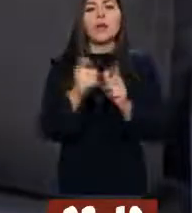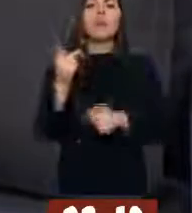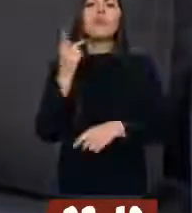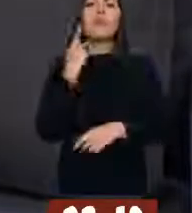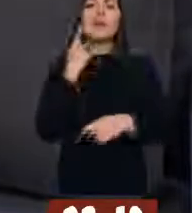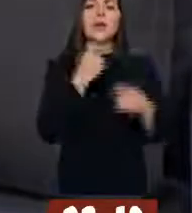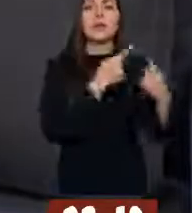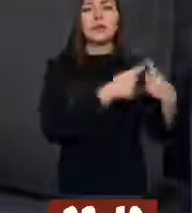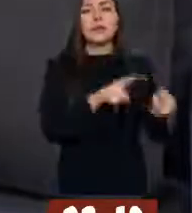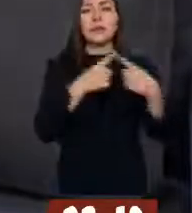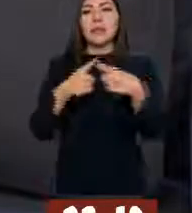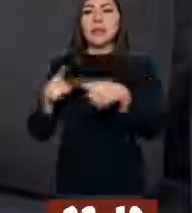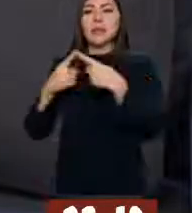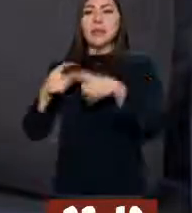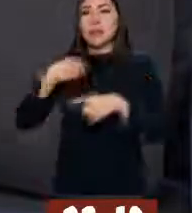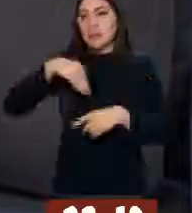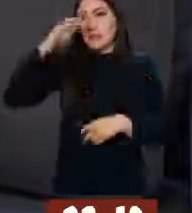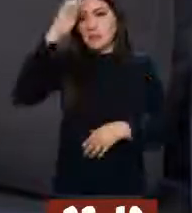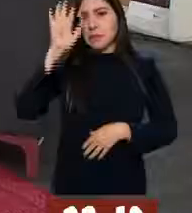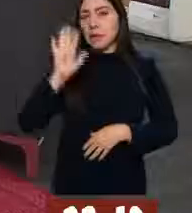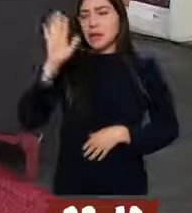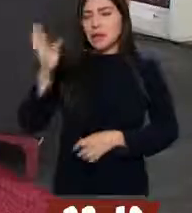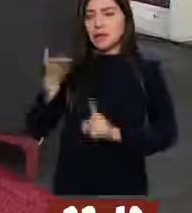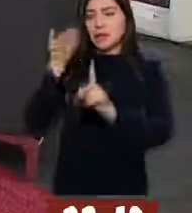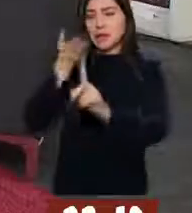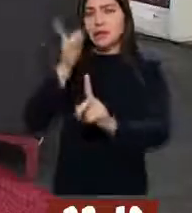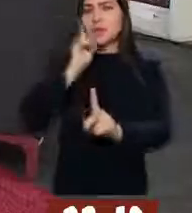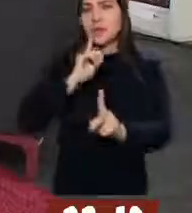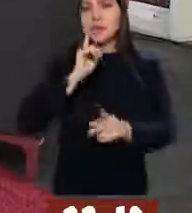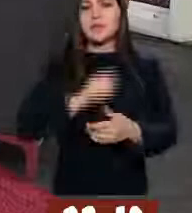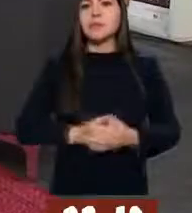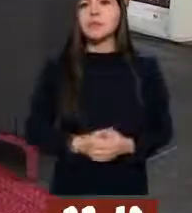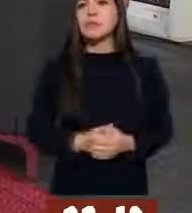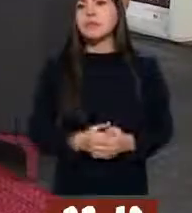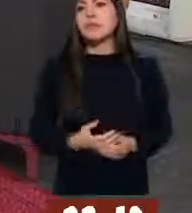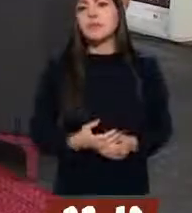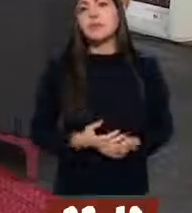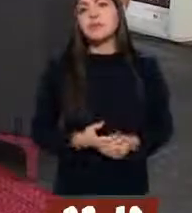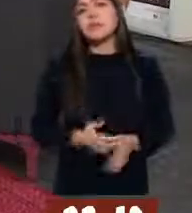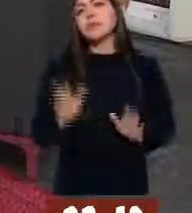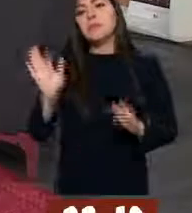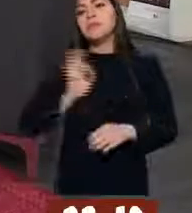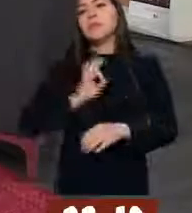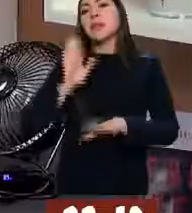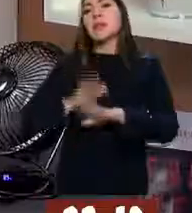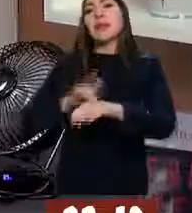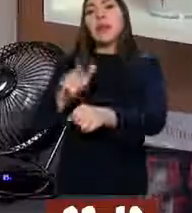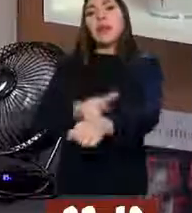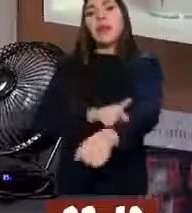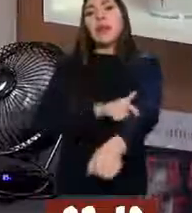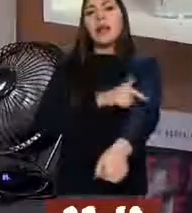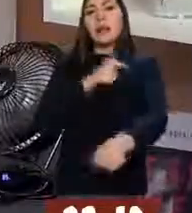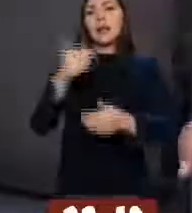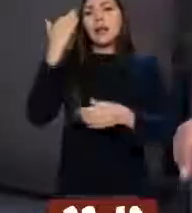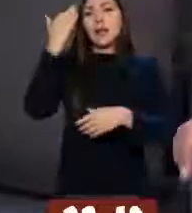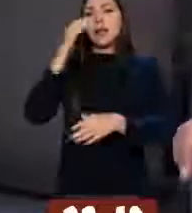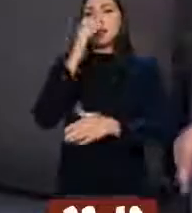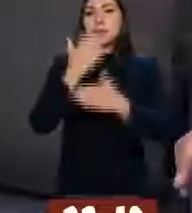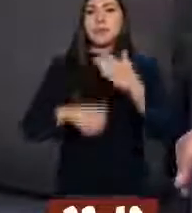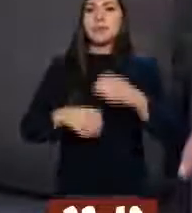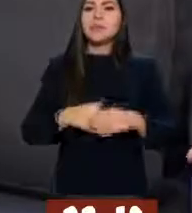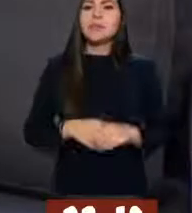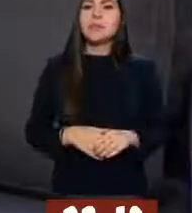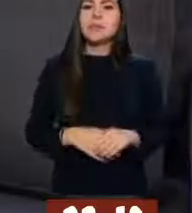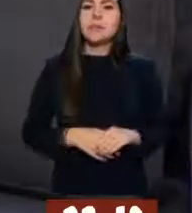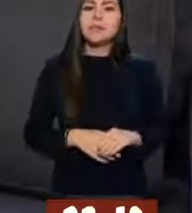políticos, ¿no? Creo que es ella la que, perdonen ustedes, Al contrario, es que contigo podríamos quedarnos. Tu correo. Bueno, no, y ya